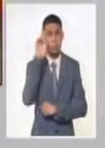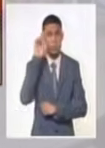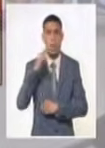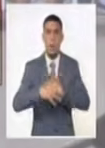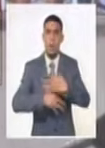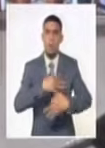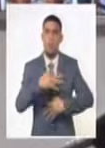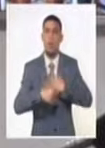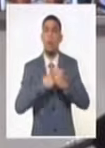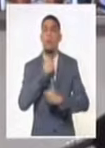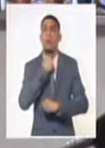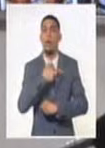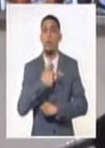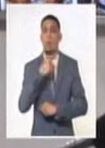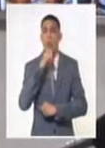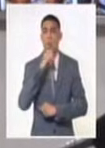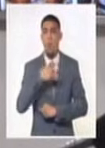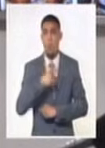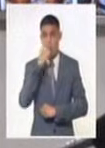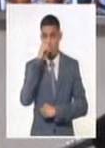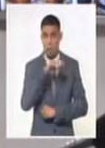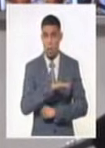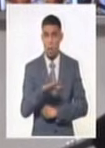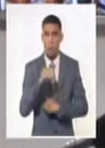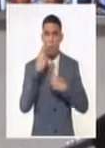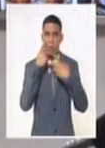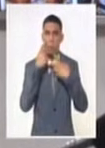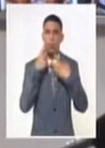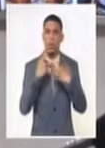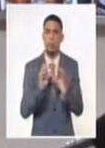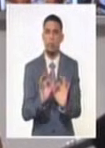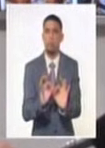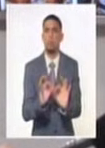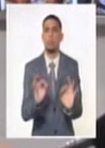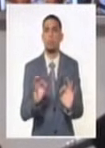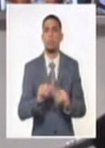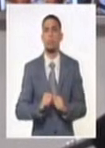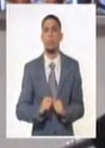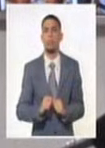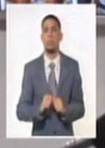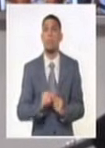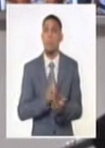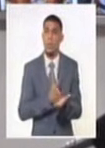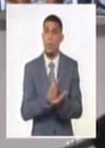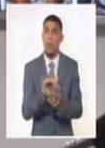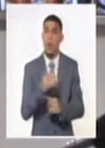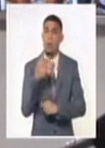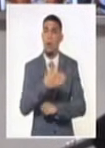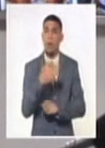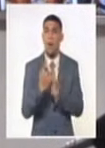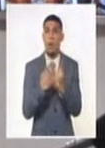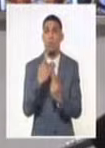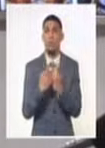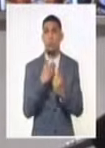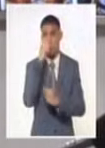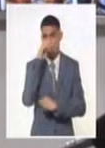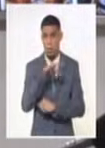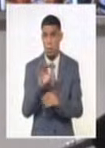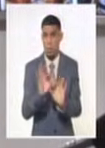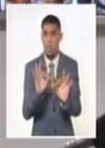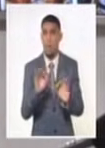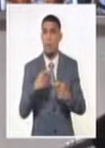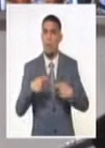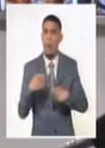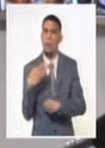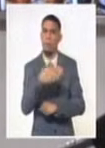de ellos, como también es muy importante mantener las condiciones de sus terapias, y se han mantenido con un esfuerzo tremendo. Alguna